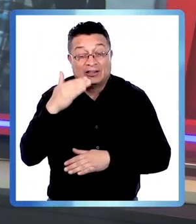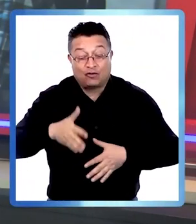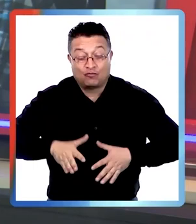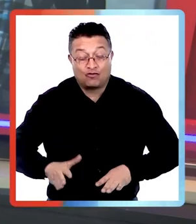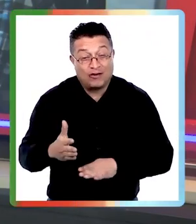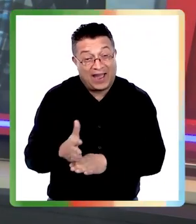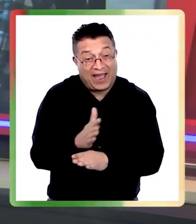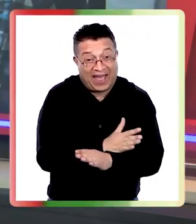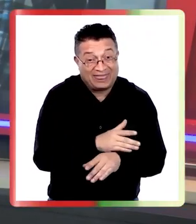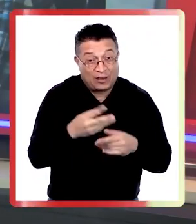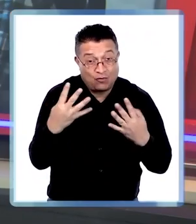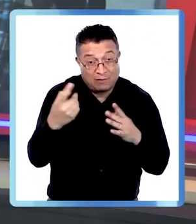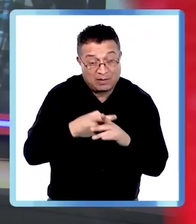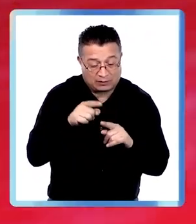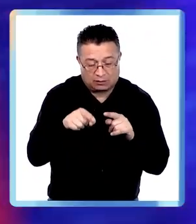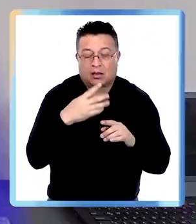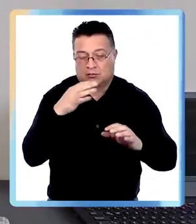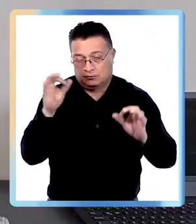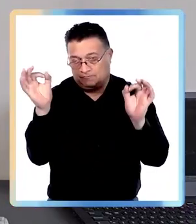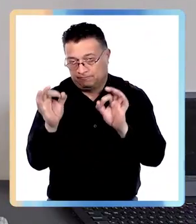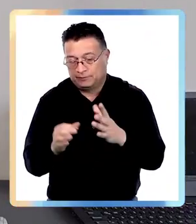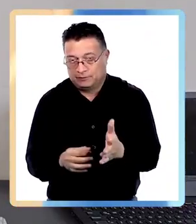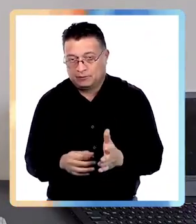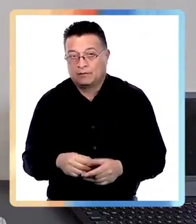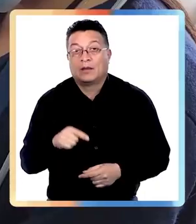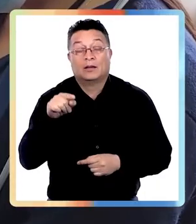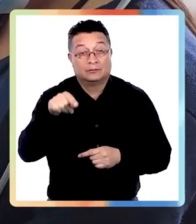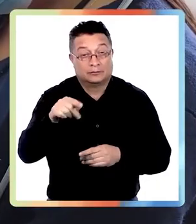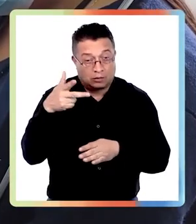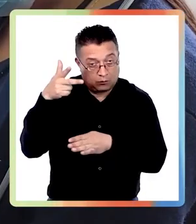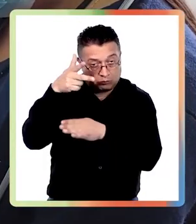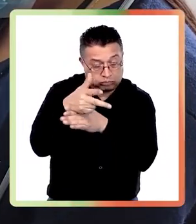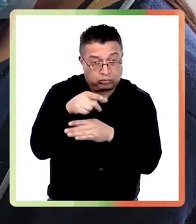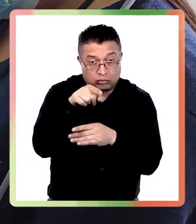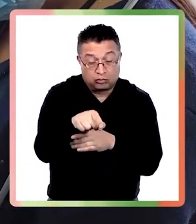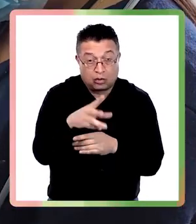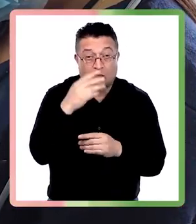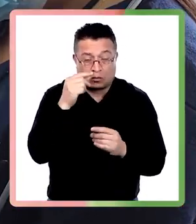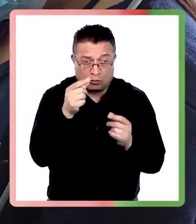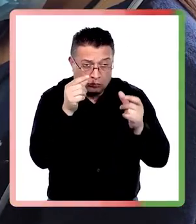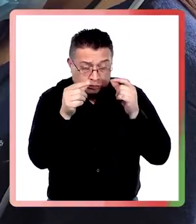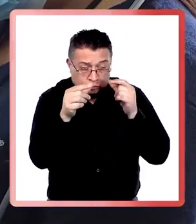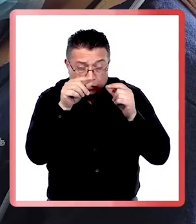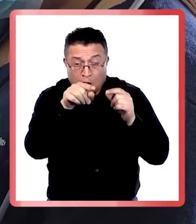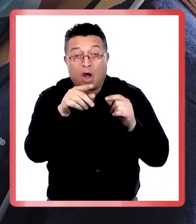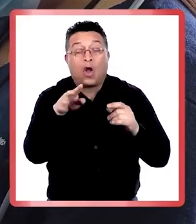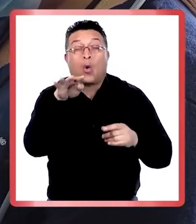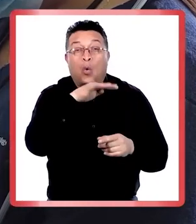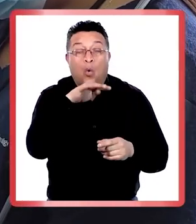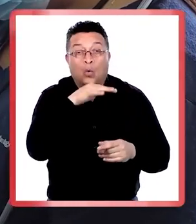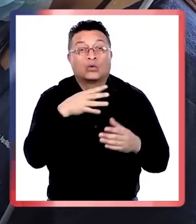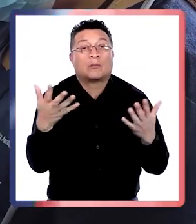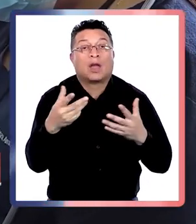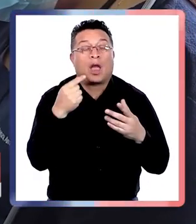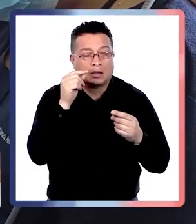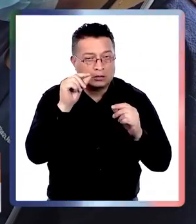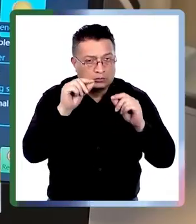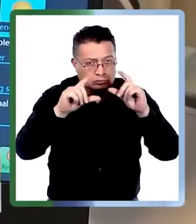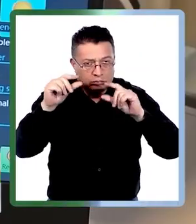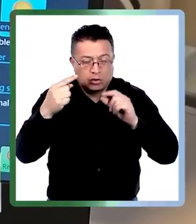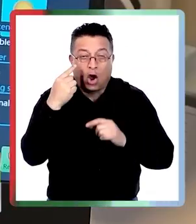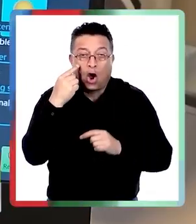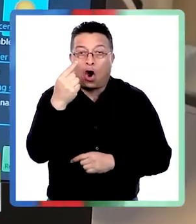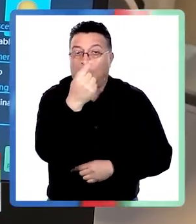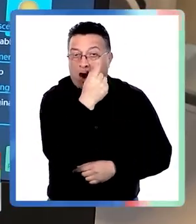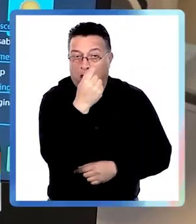funciona? Telecanal de Talca nos explica. El retinógrafo es un instrumento clínico no mediátrico usado para la